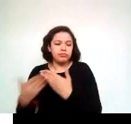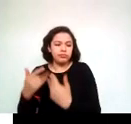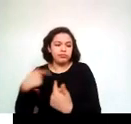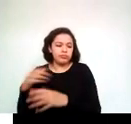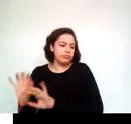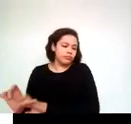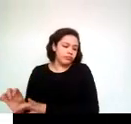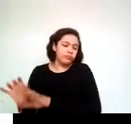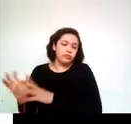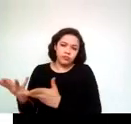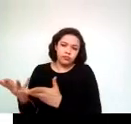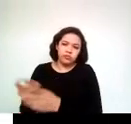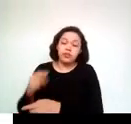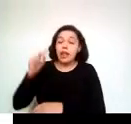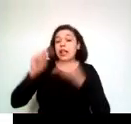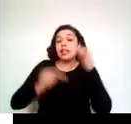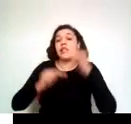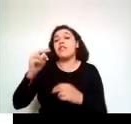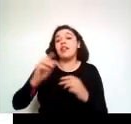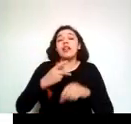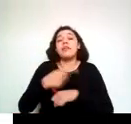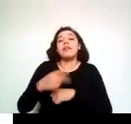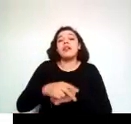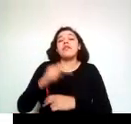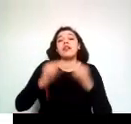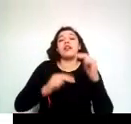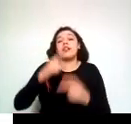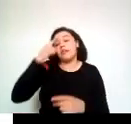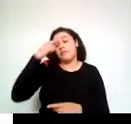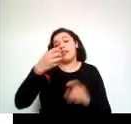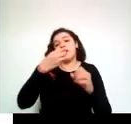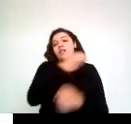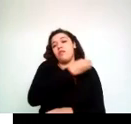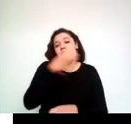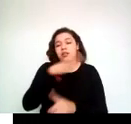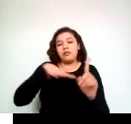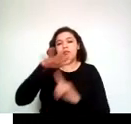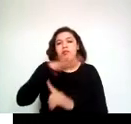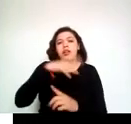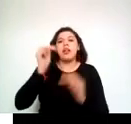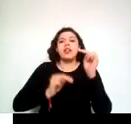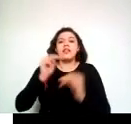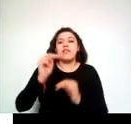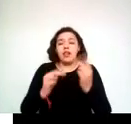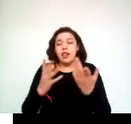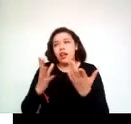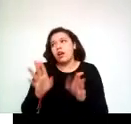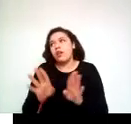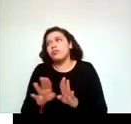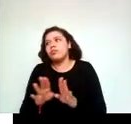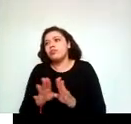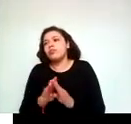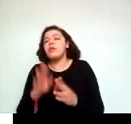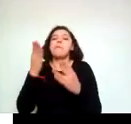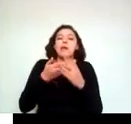en qué nivel de riesgo nos encontramos a nivel organización. Si estamos en un nivel de riesgo medio,